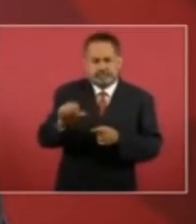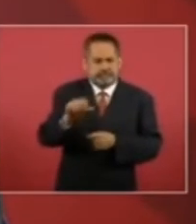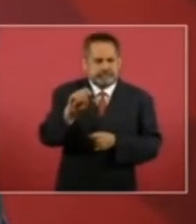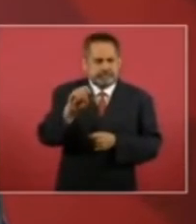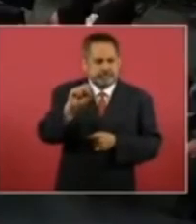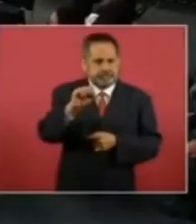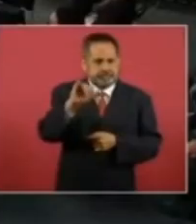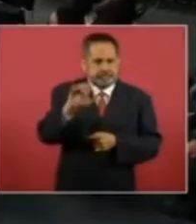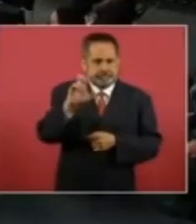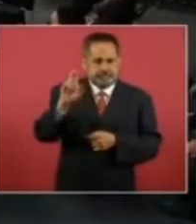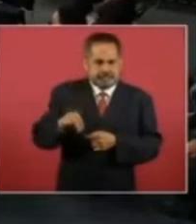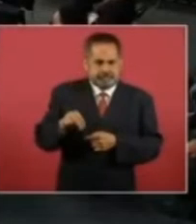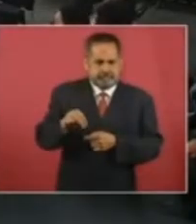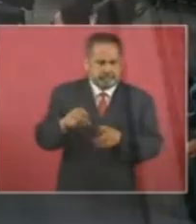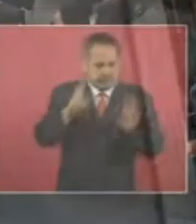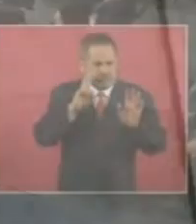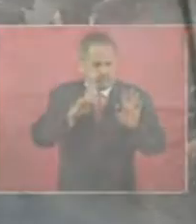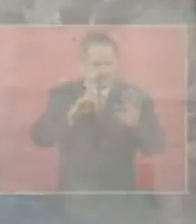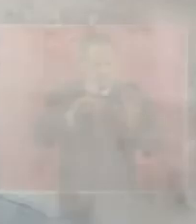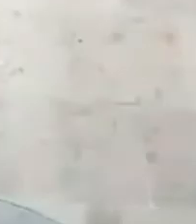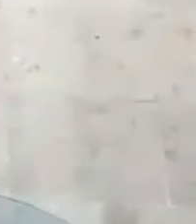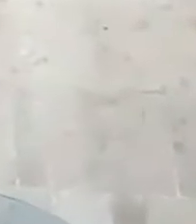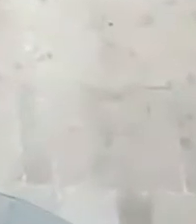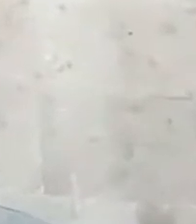al Poder Judicial.